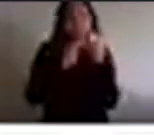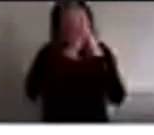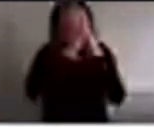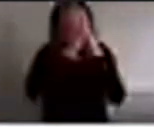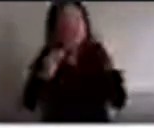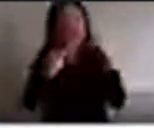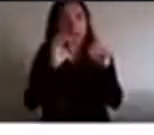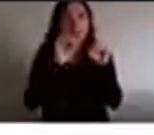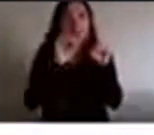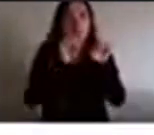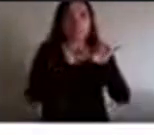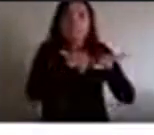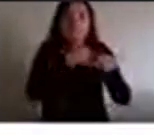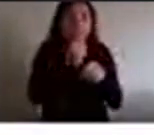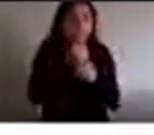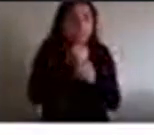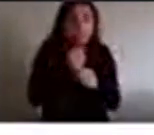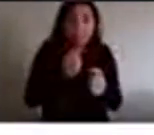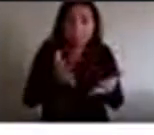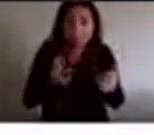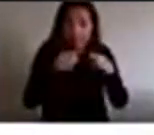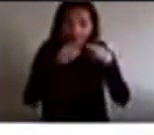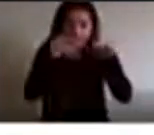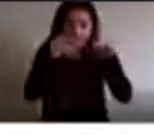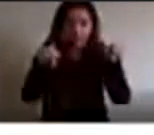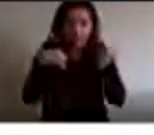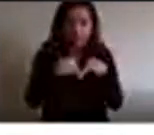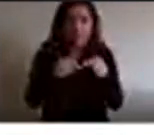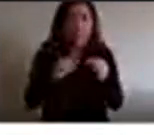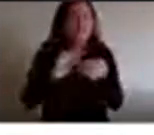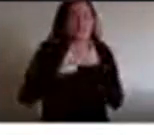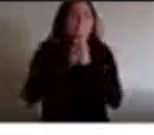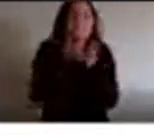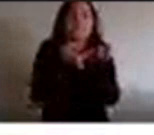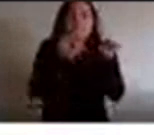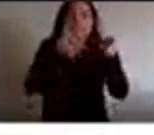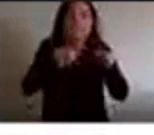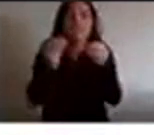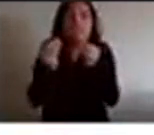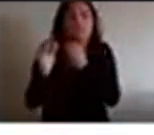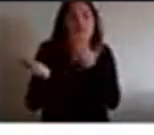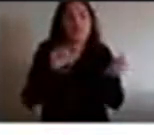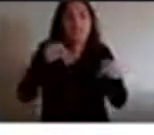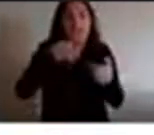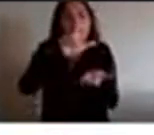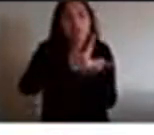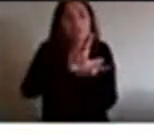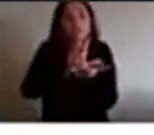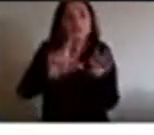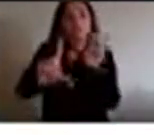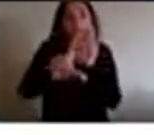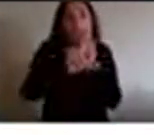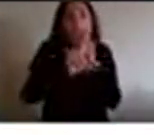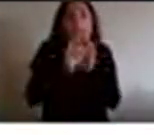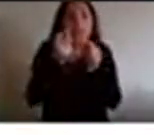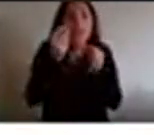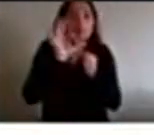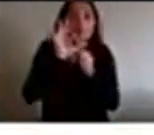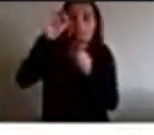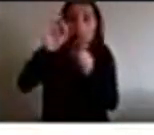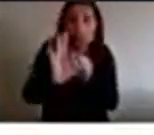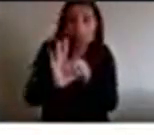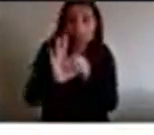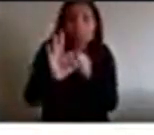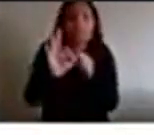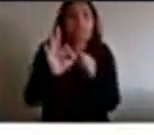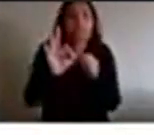desde sus sitios de trabajo. Queremos nuevamente darles la bienvenida a este espacio Ley de Cuotas. Vamos a compartir las experiencias